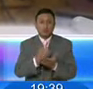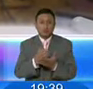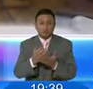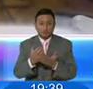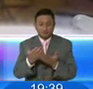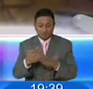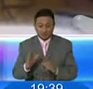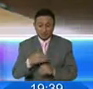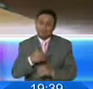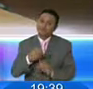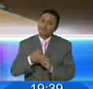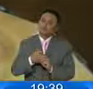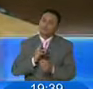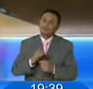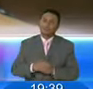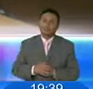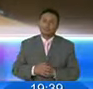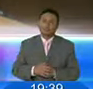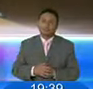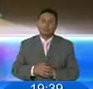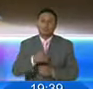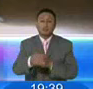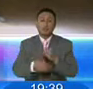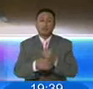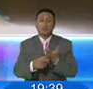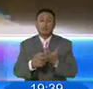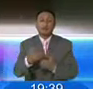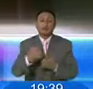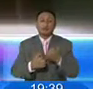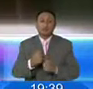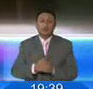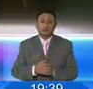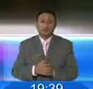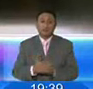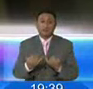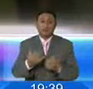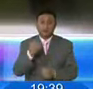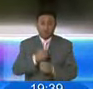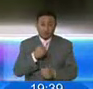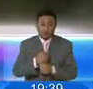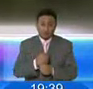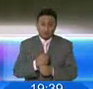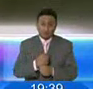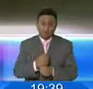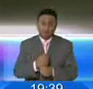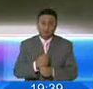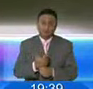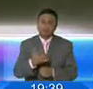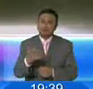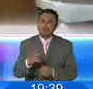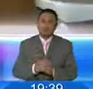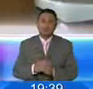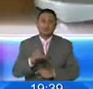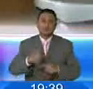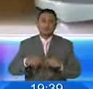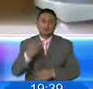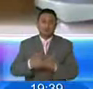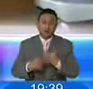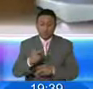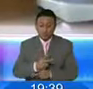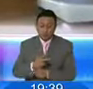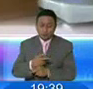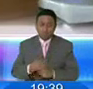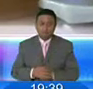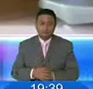tocó retirarme. Esto, sumado a su condición, le ha dificultado encontrar un empleo para mantener a sus pequeños. Es que